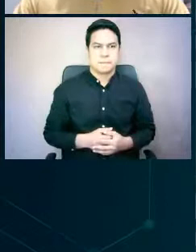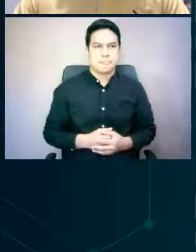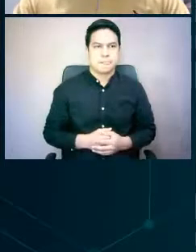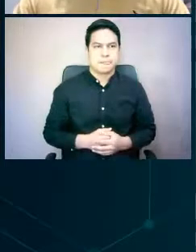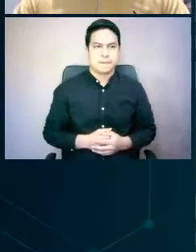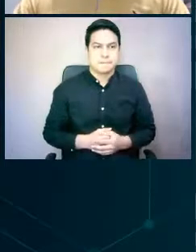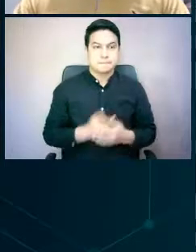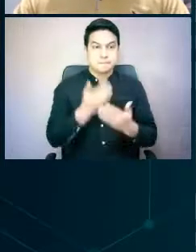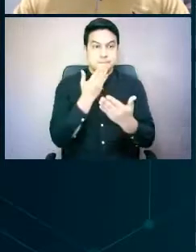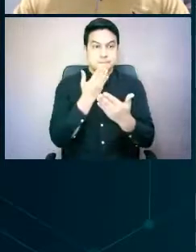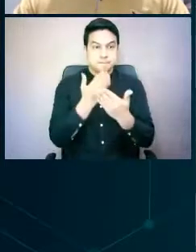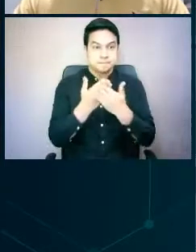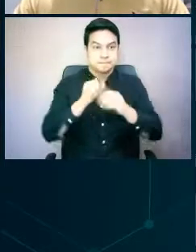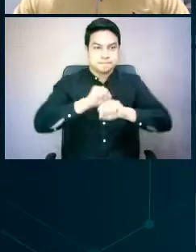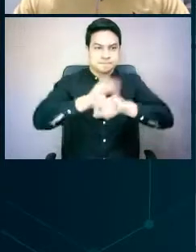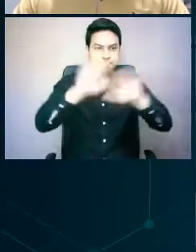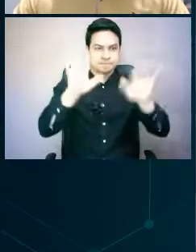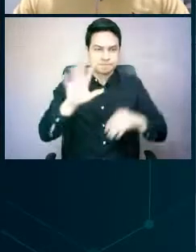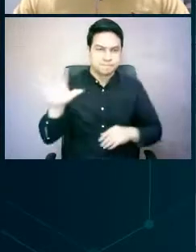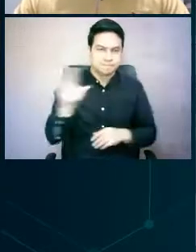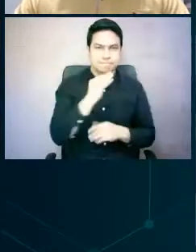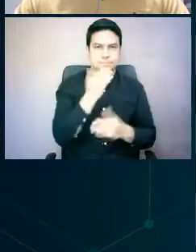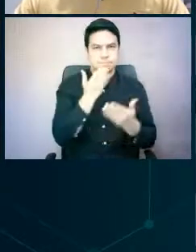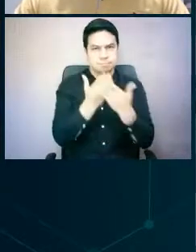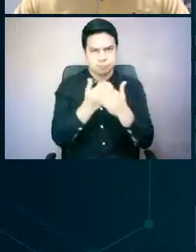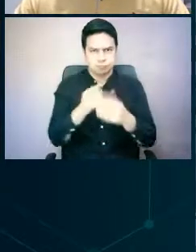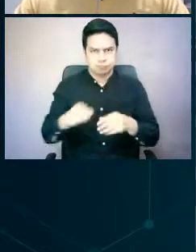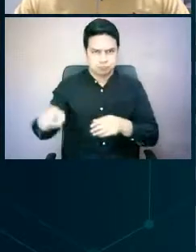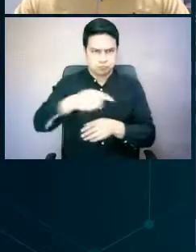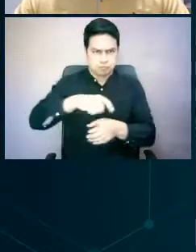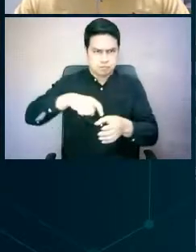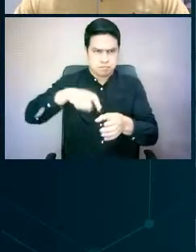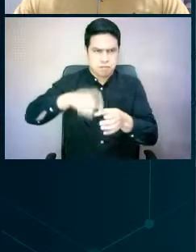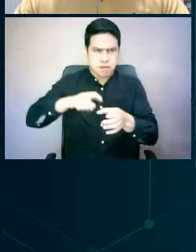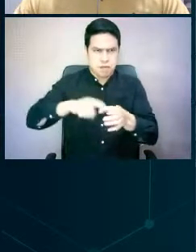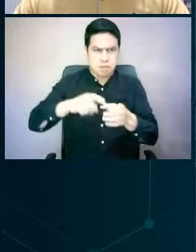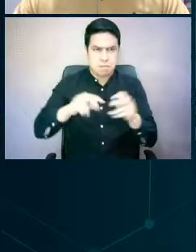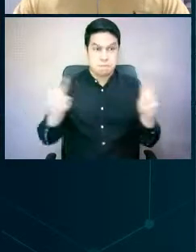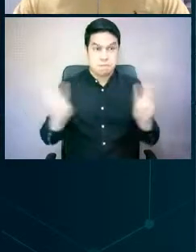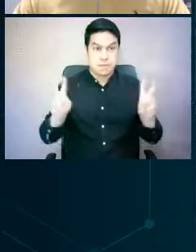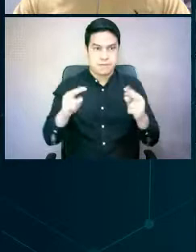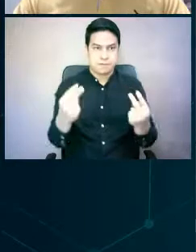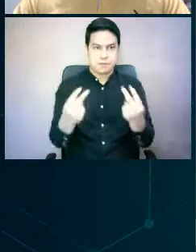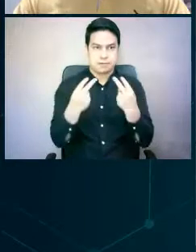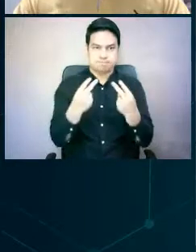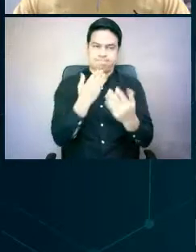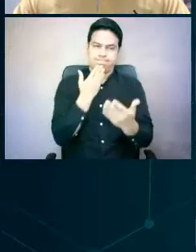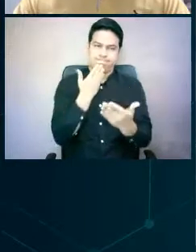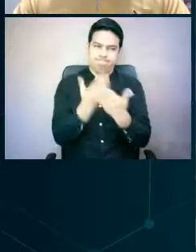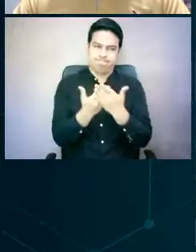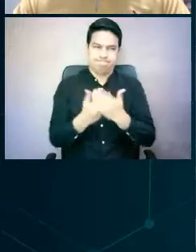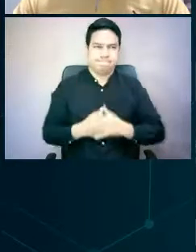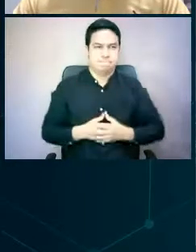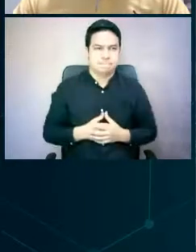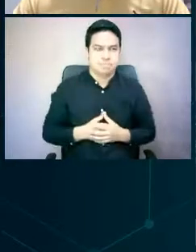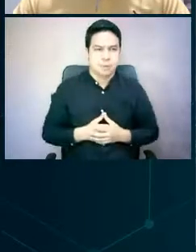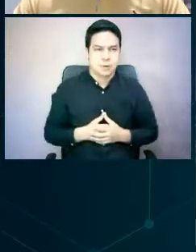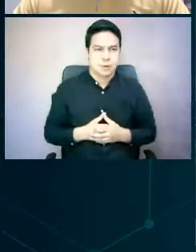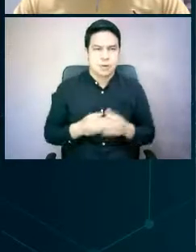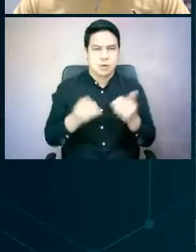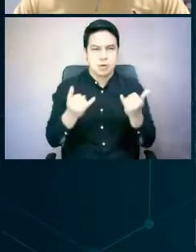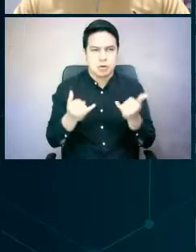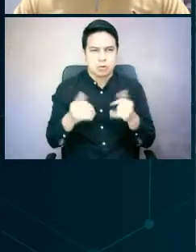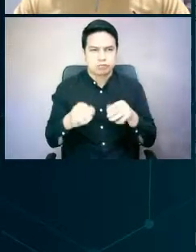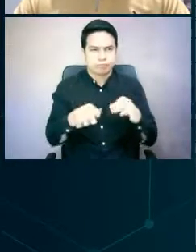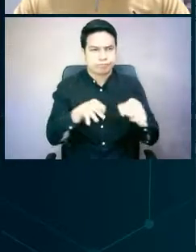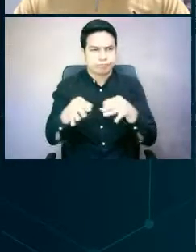Muy buenos días. Gracias por conectarse a este espacio de innovación del Grupo EPM. Bienvenidos a la charla sobre protección